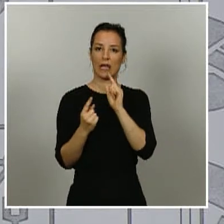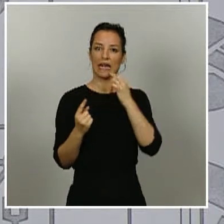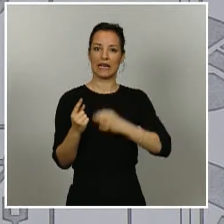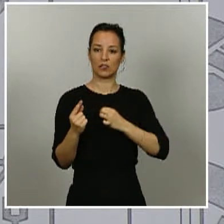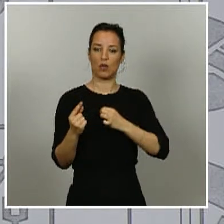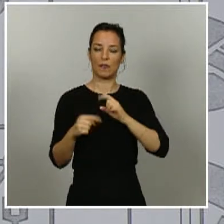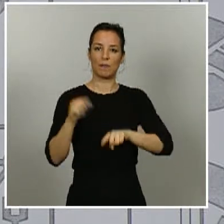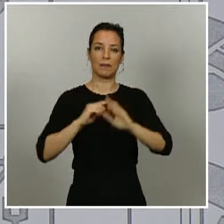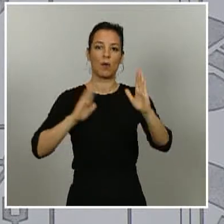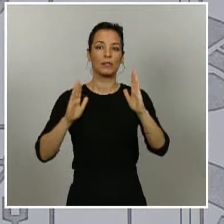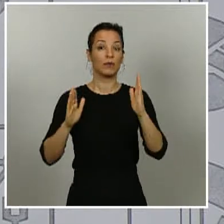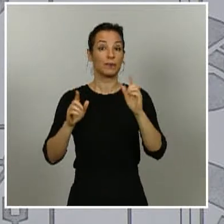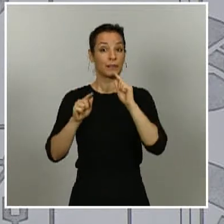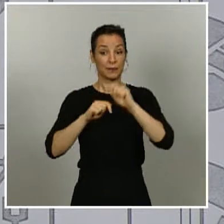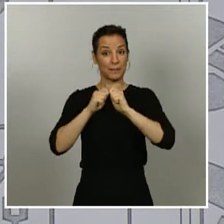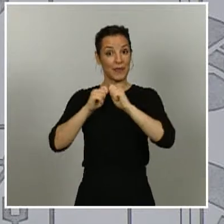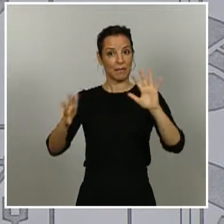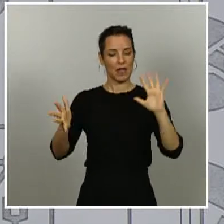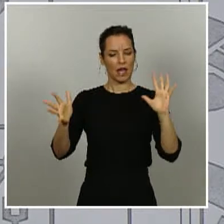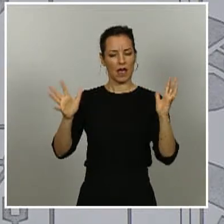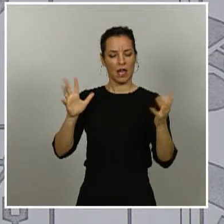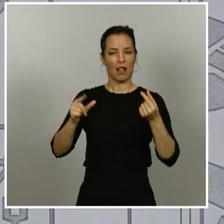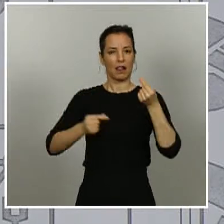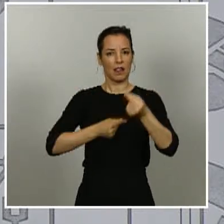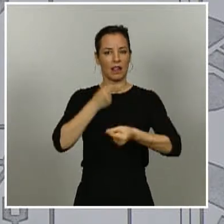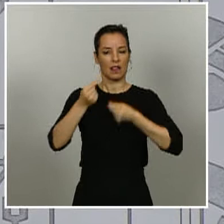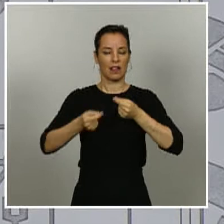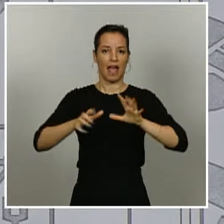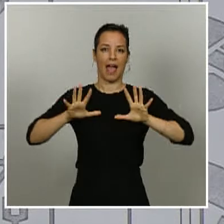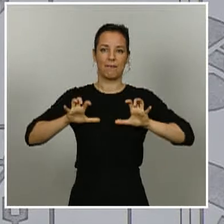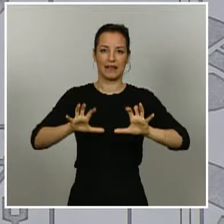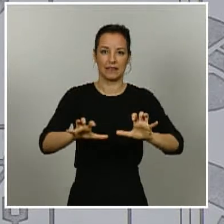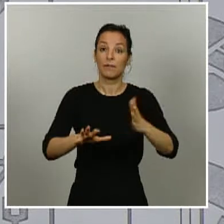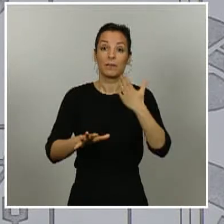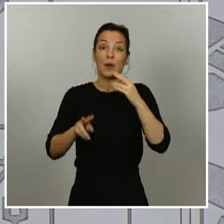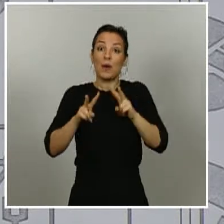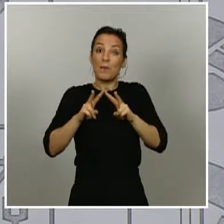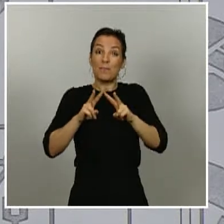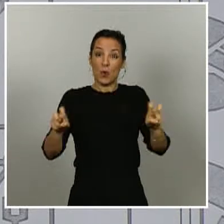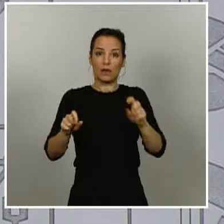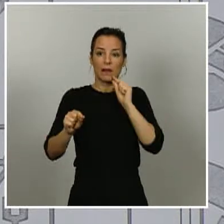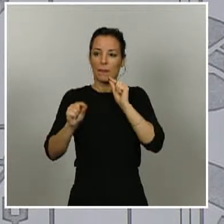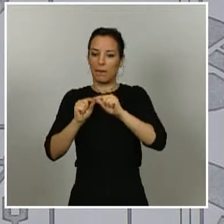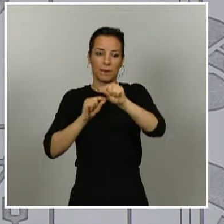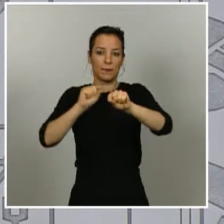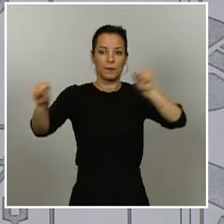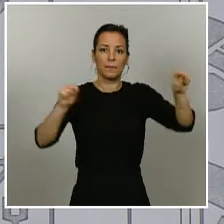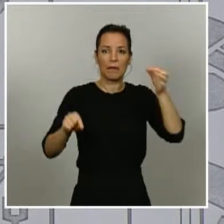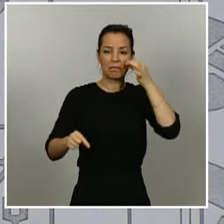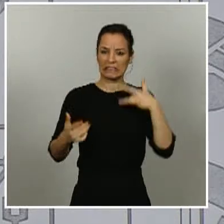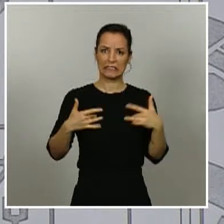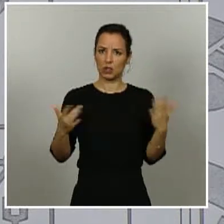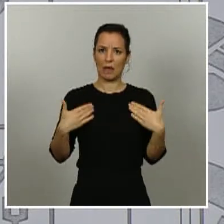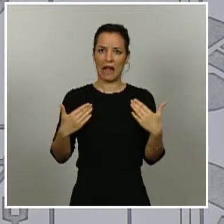esta epidemia, que si bien al principio la transmisión asintomática era muy esporádica, a medida que se tienen muchos más casos pueden suponer